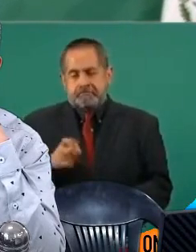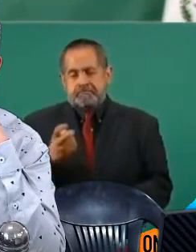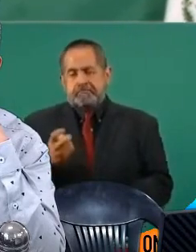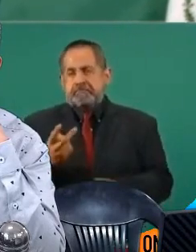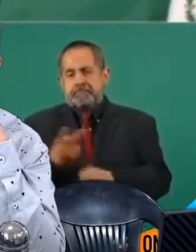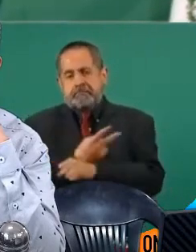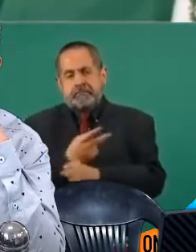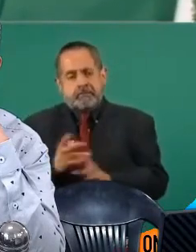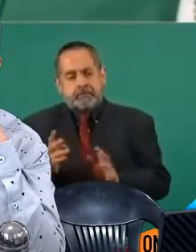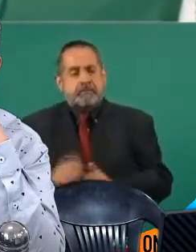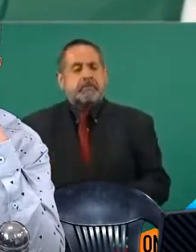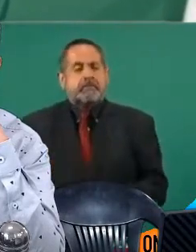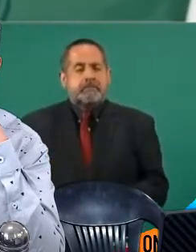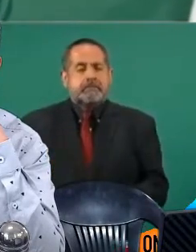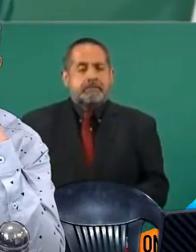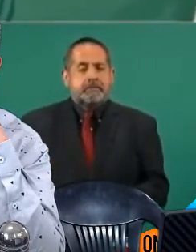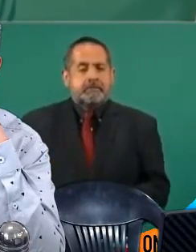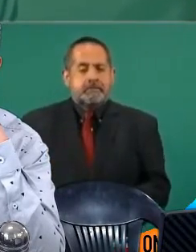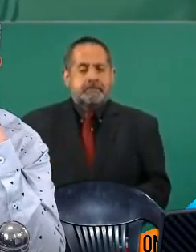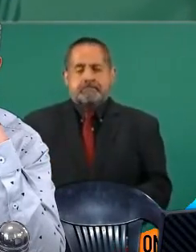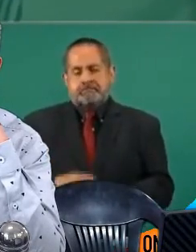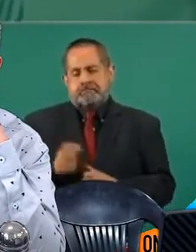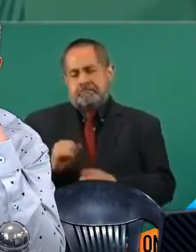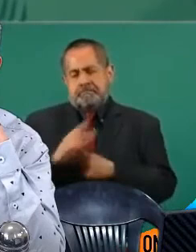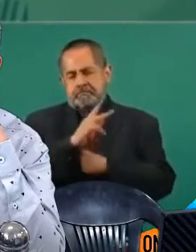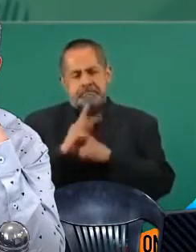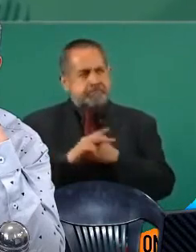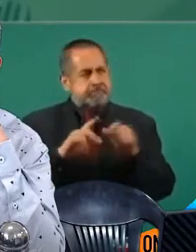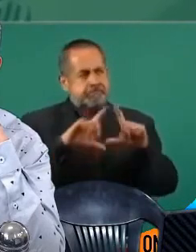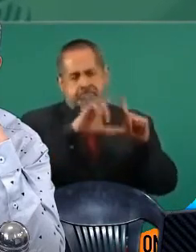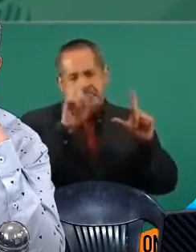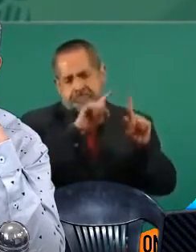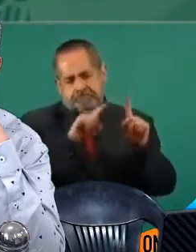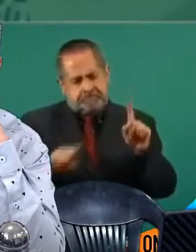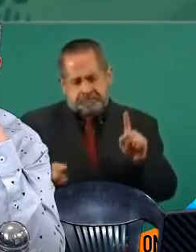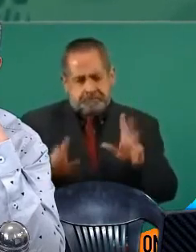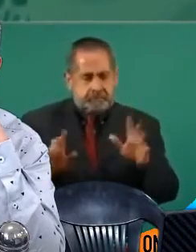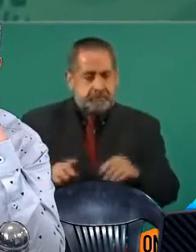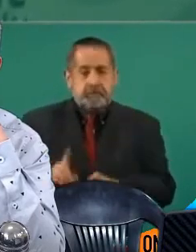sucediendo en el país. Son cosas también muy importantes,